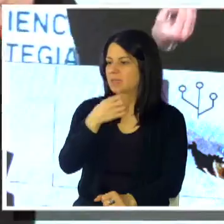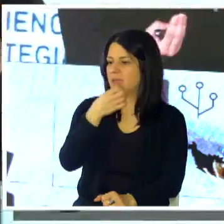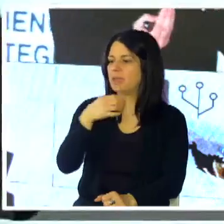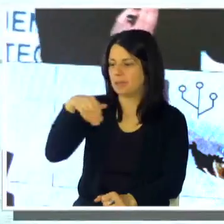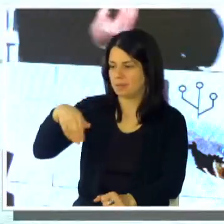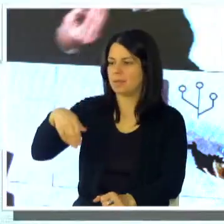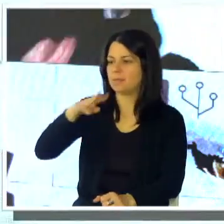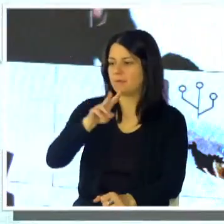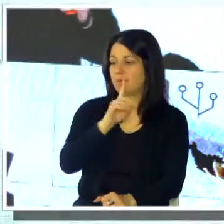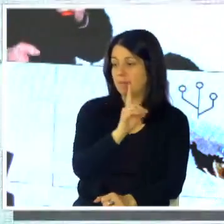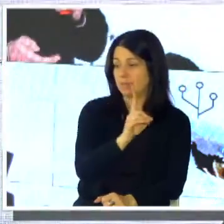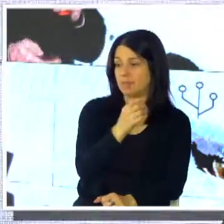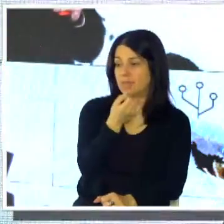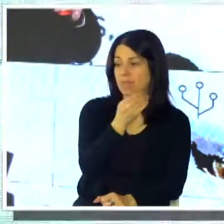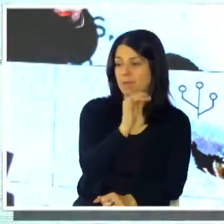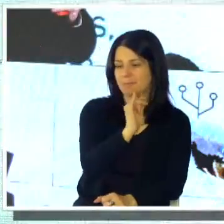ciudad.